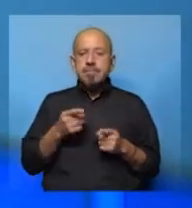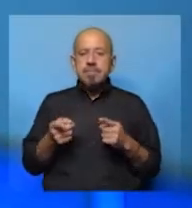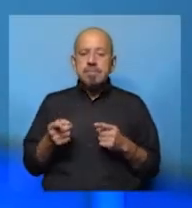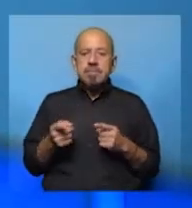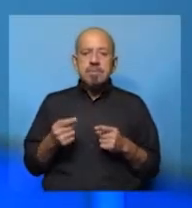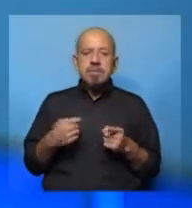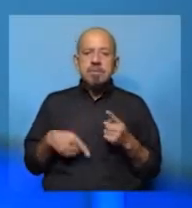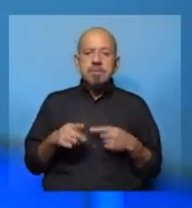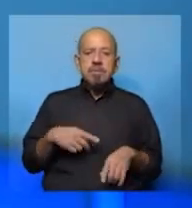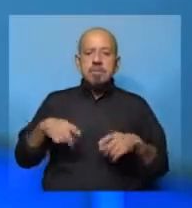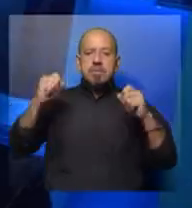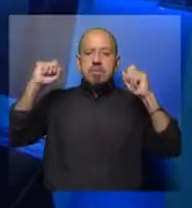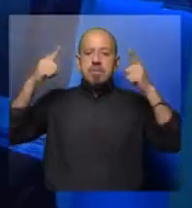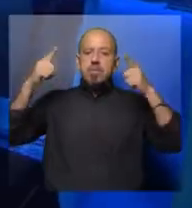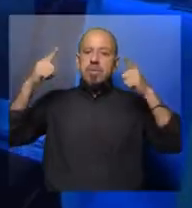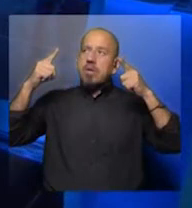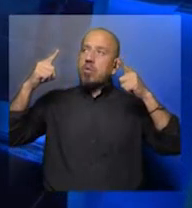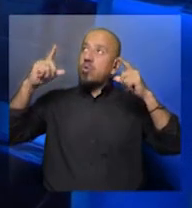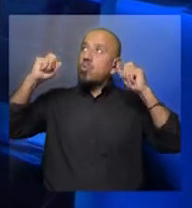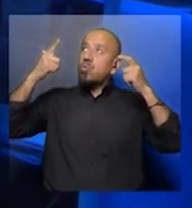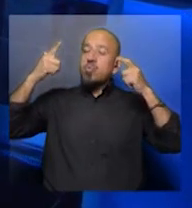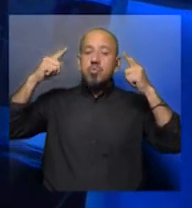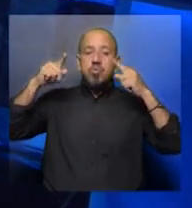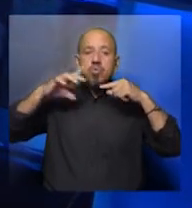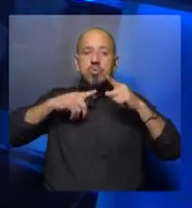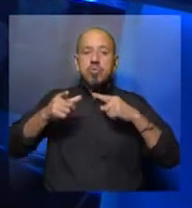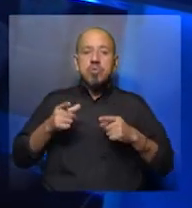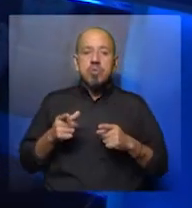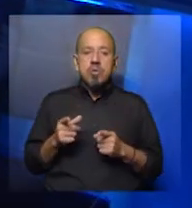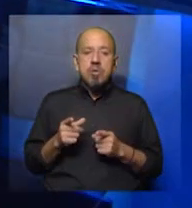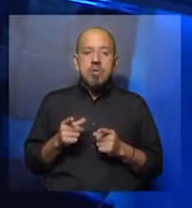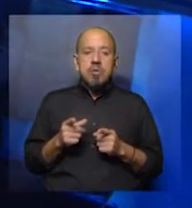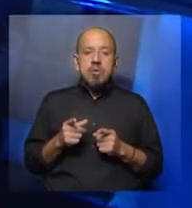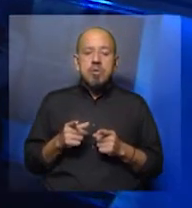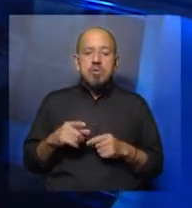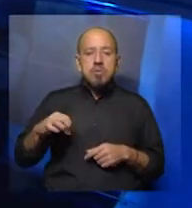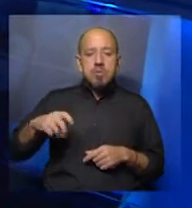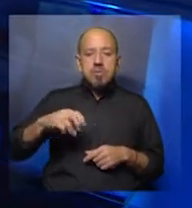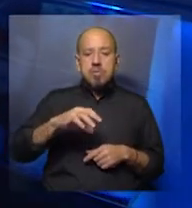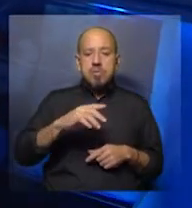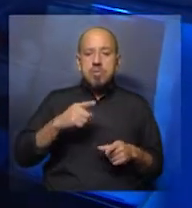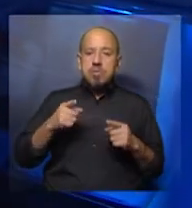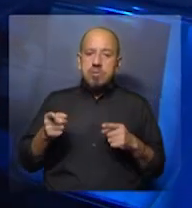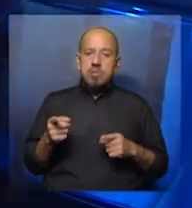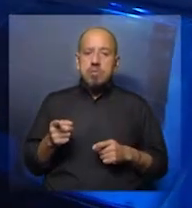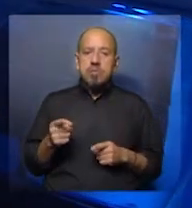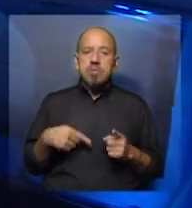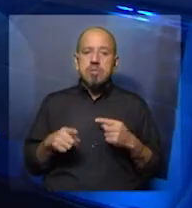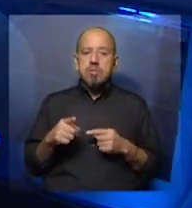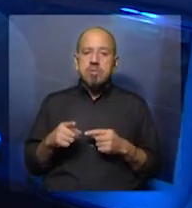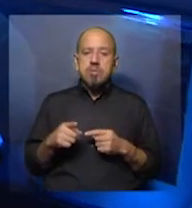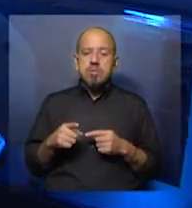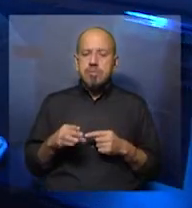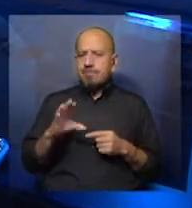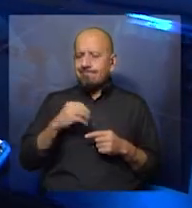lo bajo la gente alumbrado realmente aparte Mariano era un obsesivo y yo soy bastante